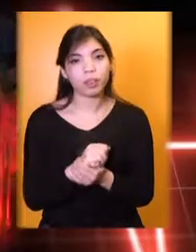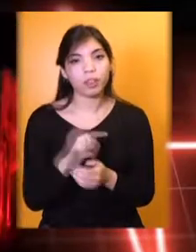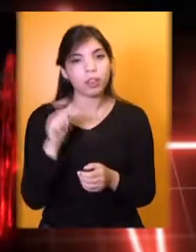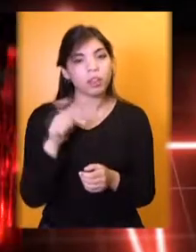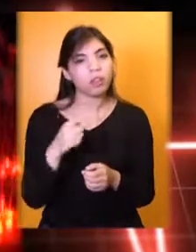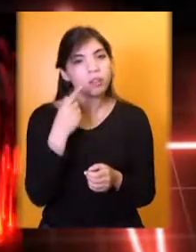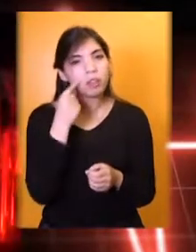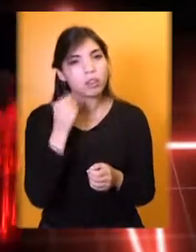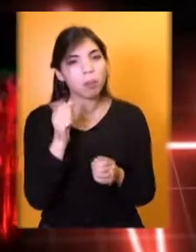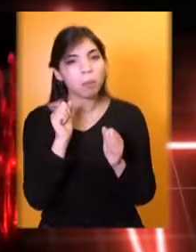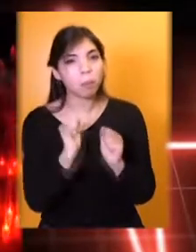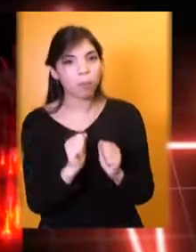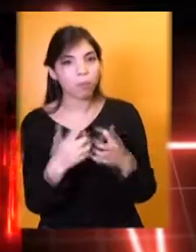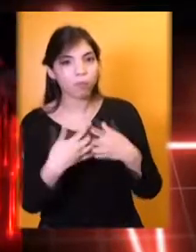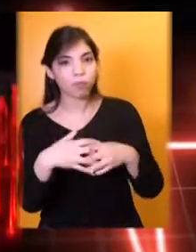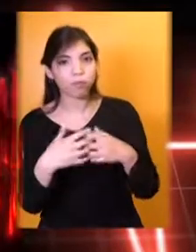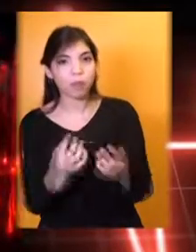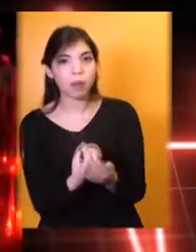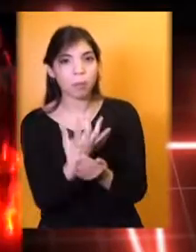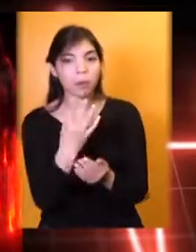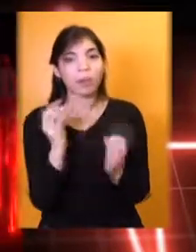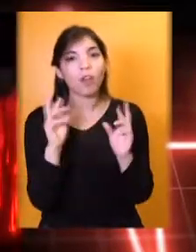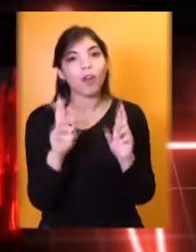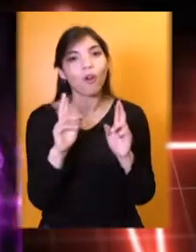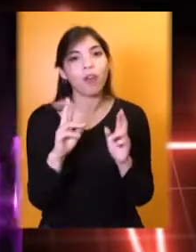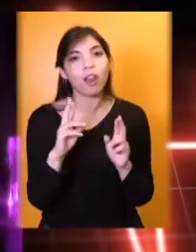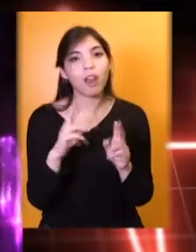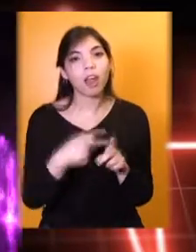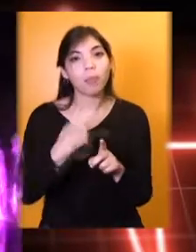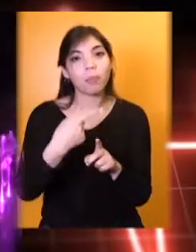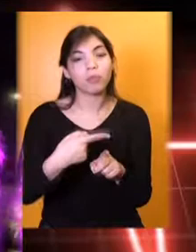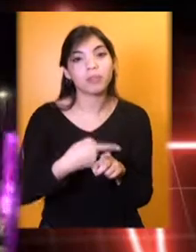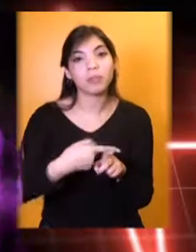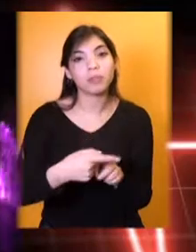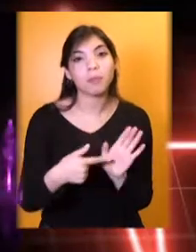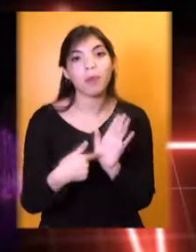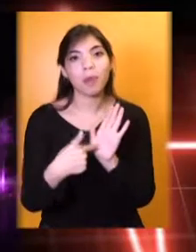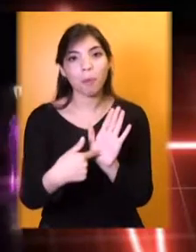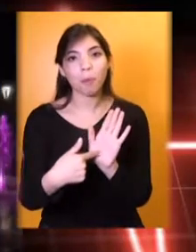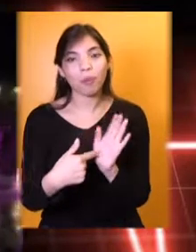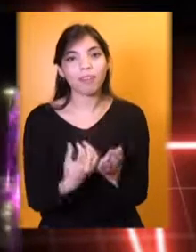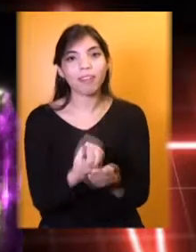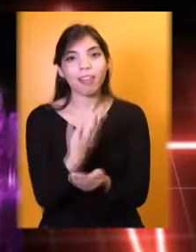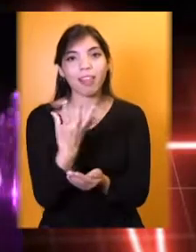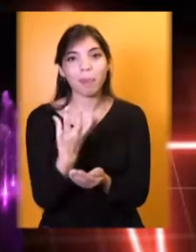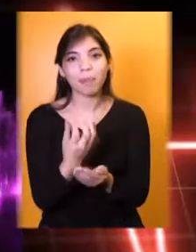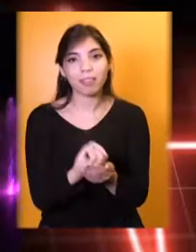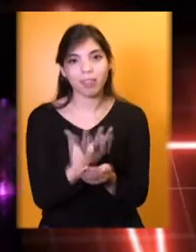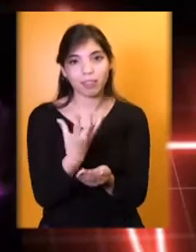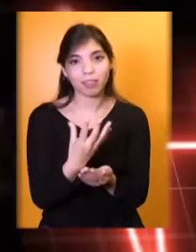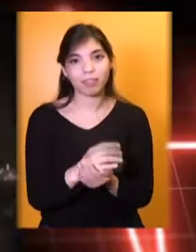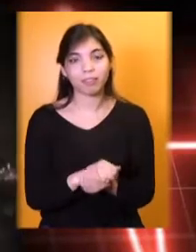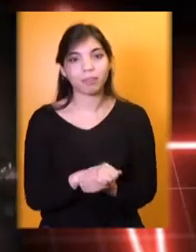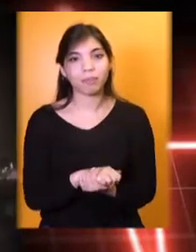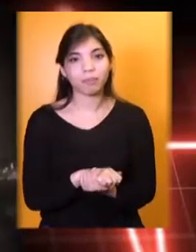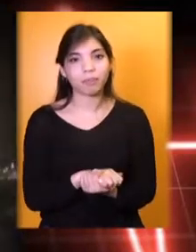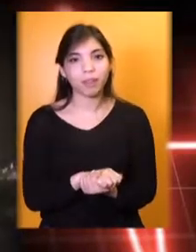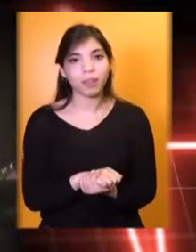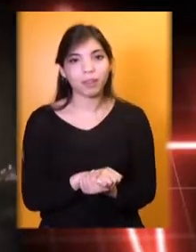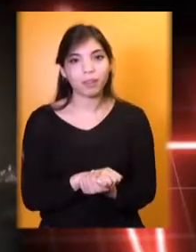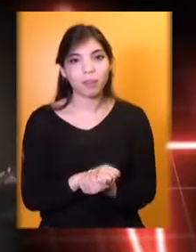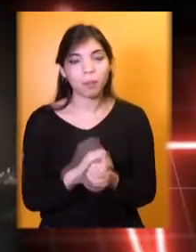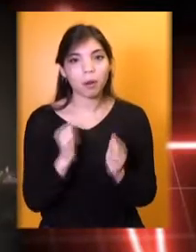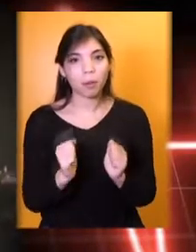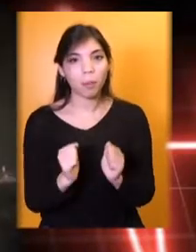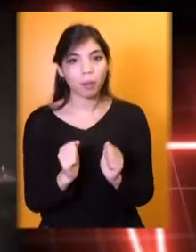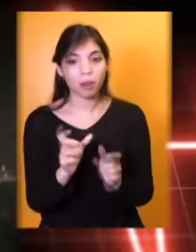los próximos días, la pileta podría ser inaugurada durante la próxima semana, siendo esta la quinta fecha que la Casa Edilicia propone para